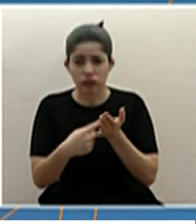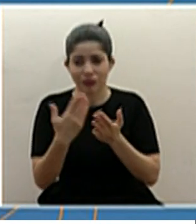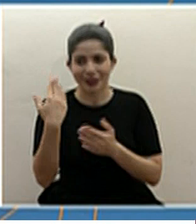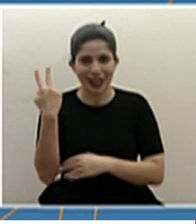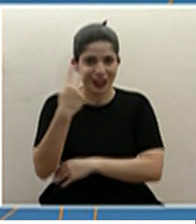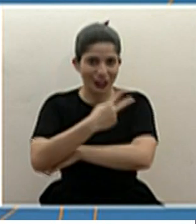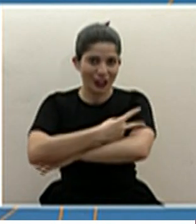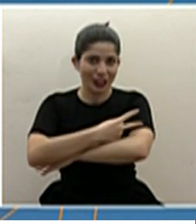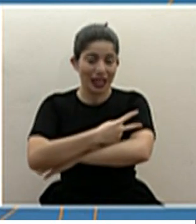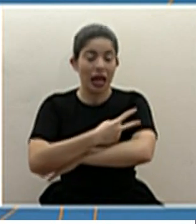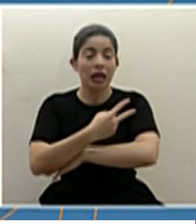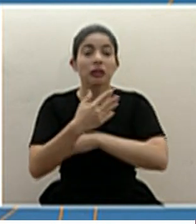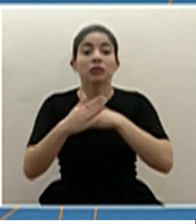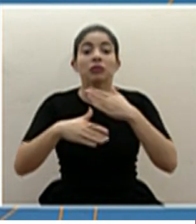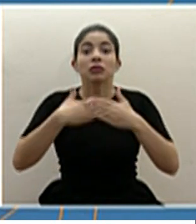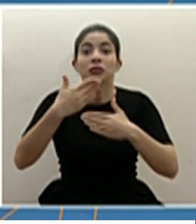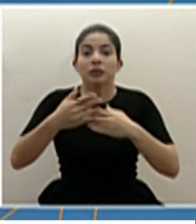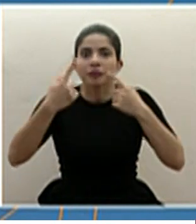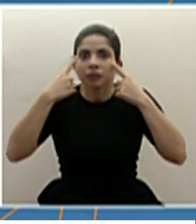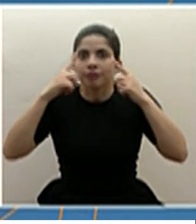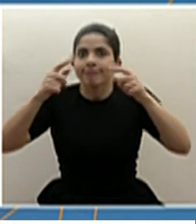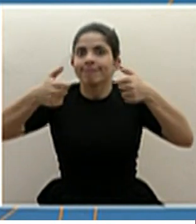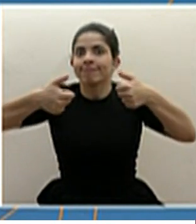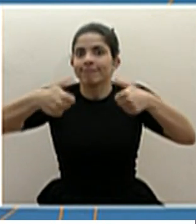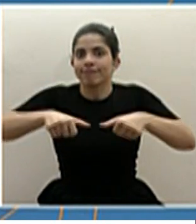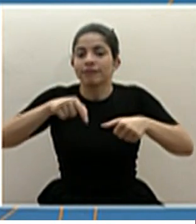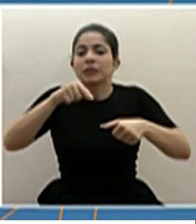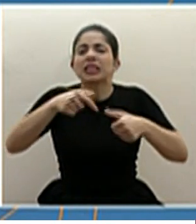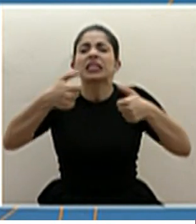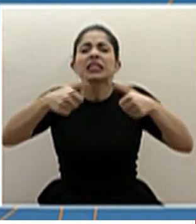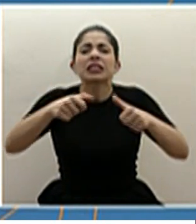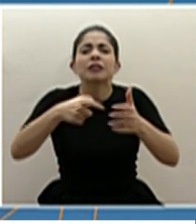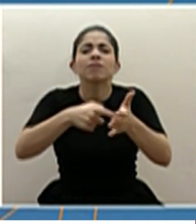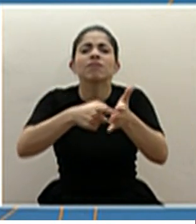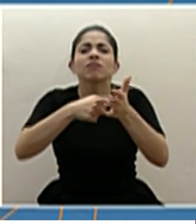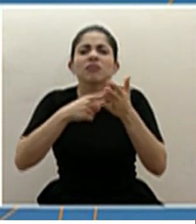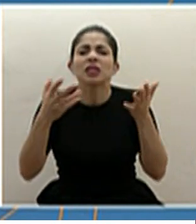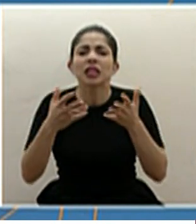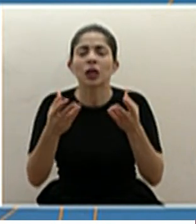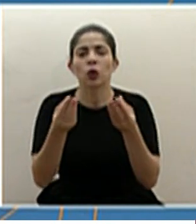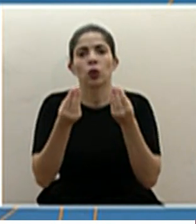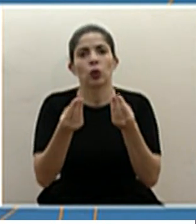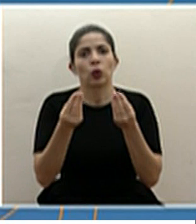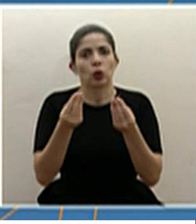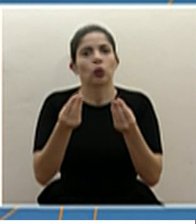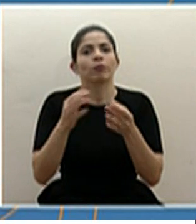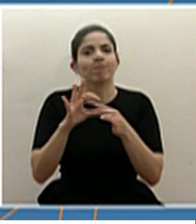2 días, pues tuvimos un acuerdo que va a requerir, además, muchísima coordinación en